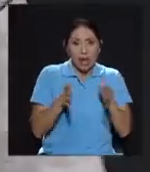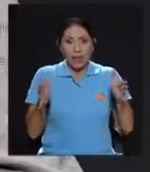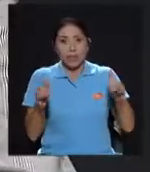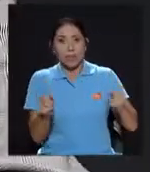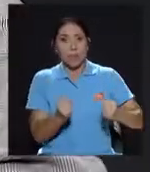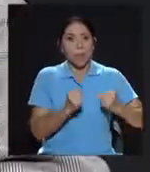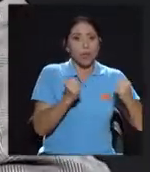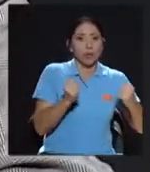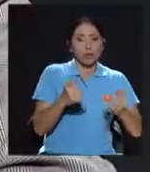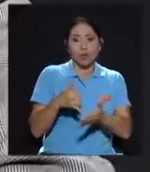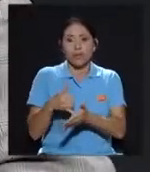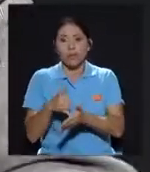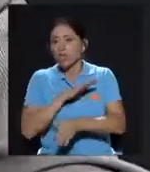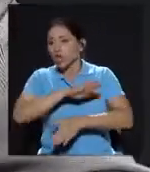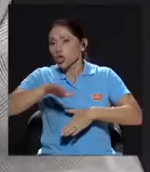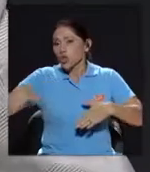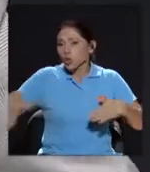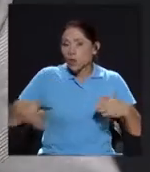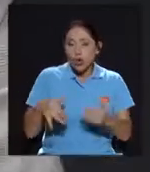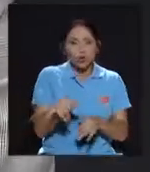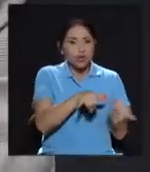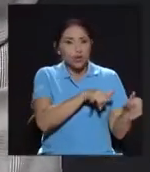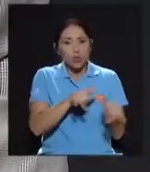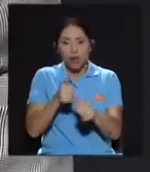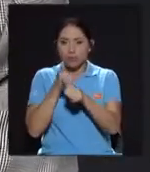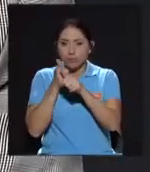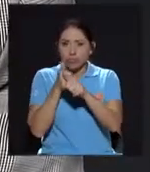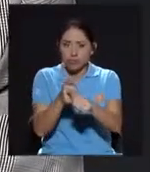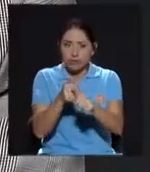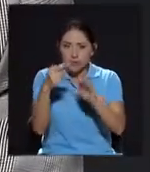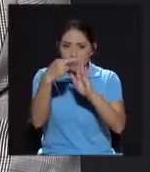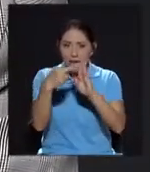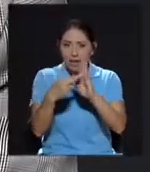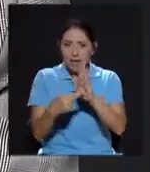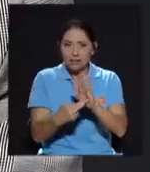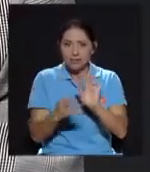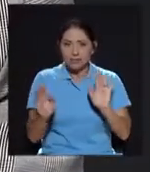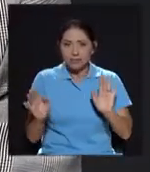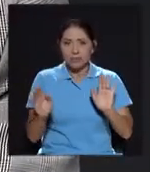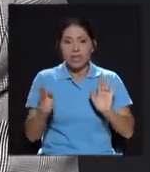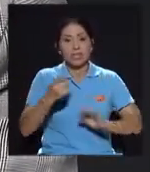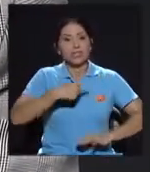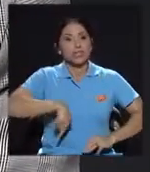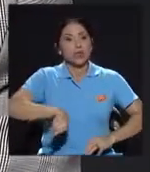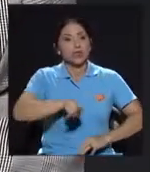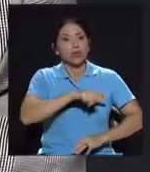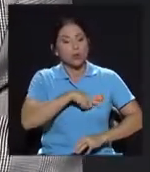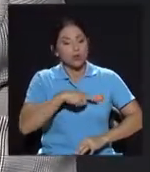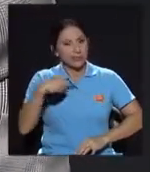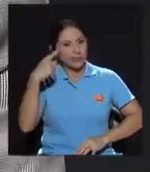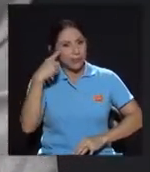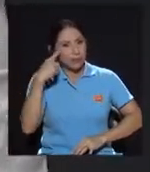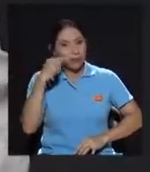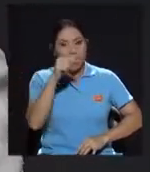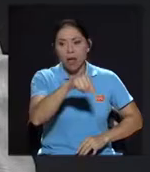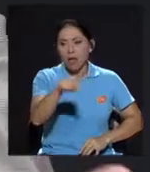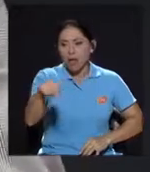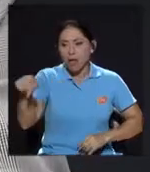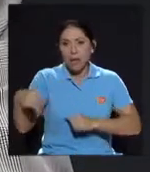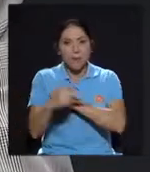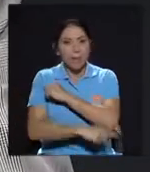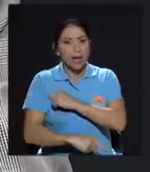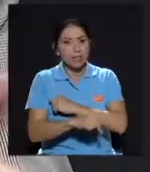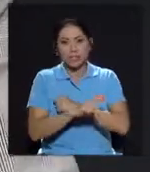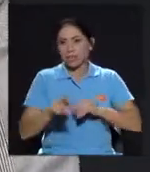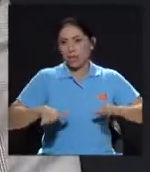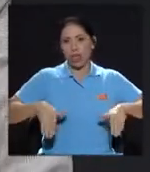las reglas y son las reglas comunes de todos si entramos en una lógica en lo que en la que hay países que no cumplen las reglas y no lo digo